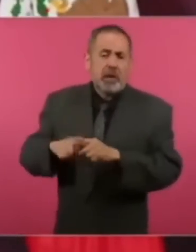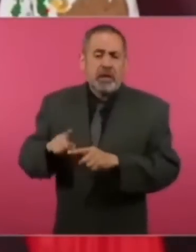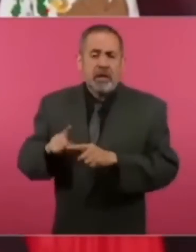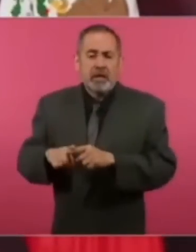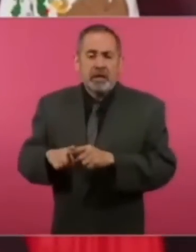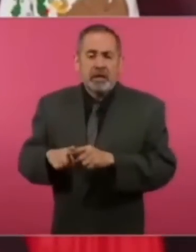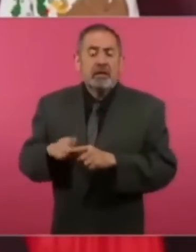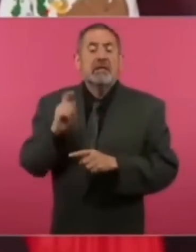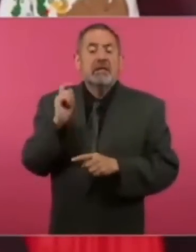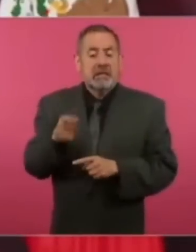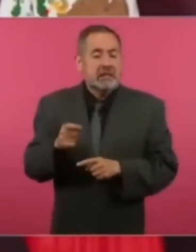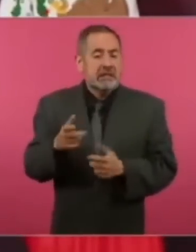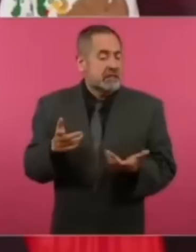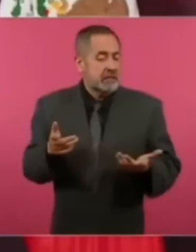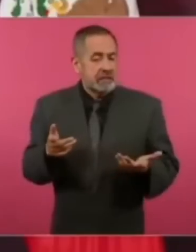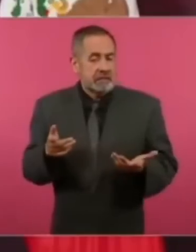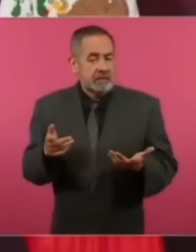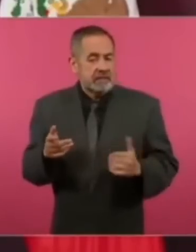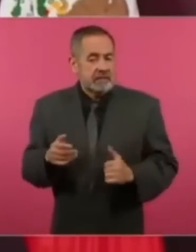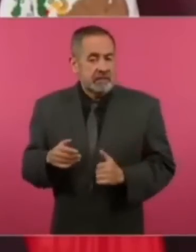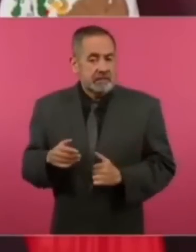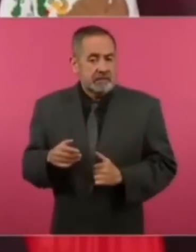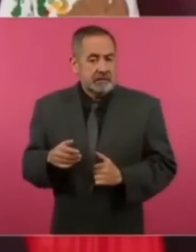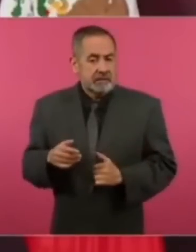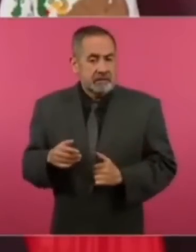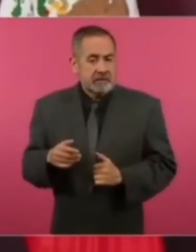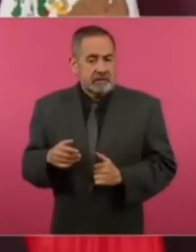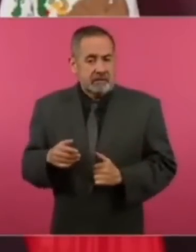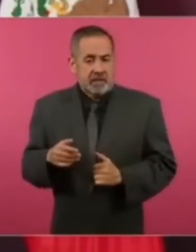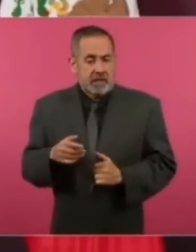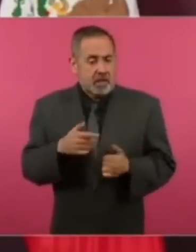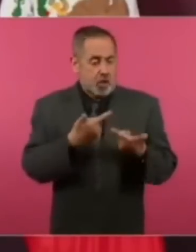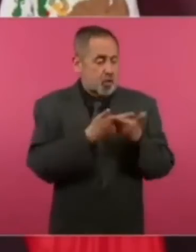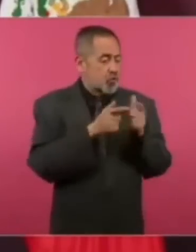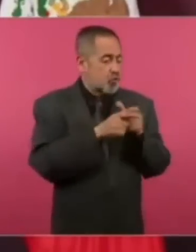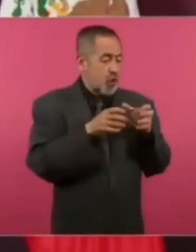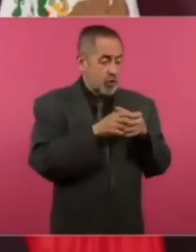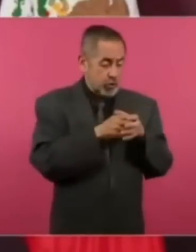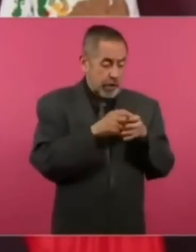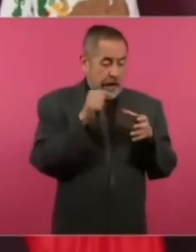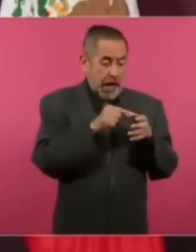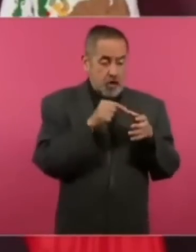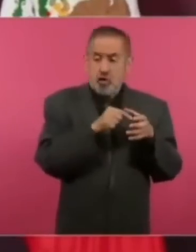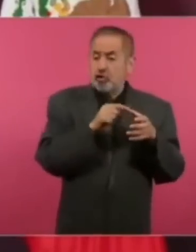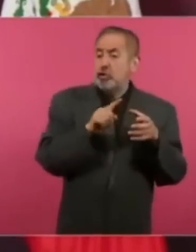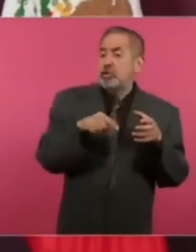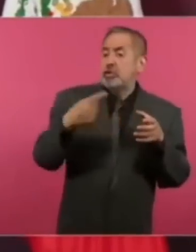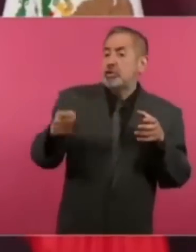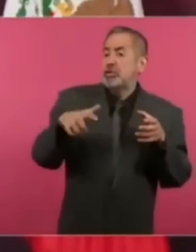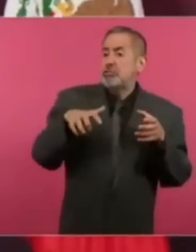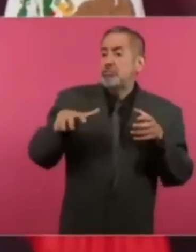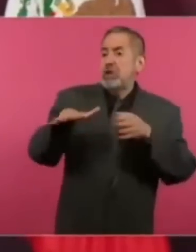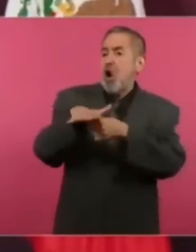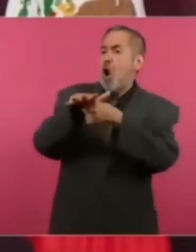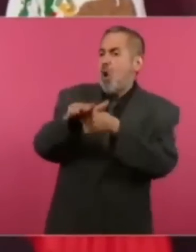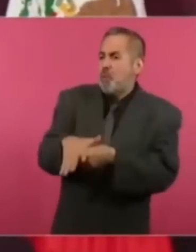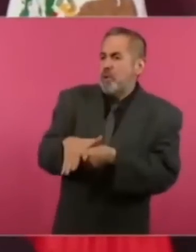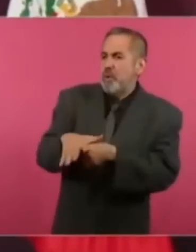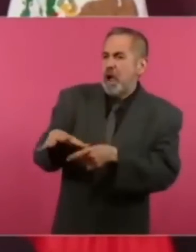el evitar que una minoría oprima, explote,